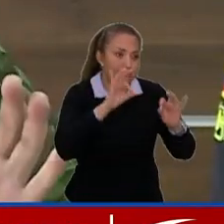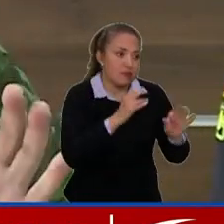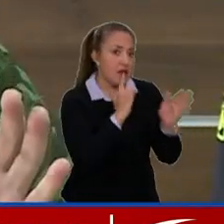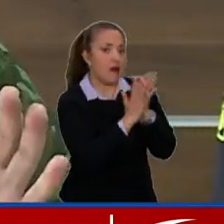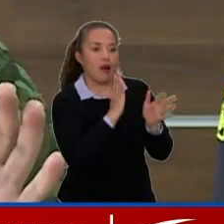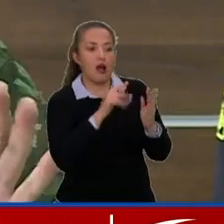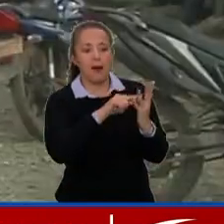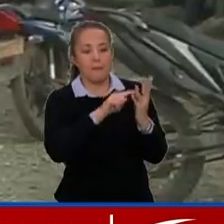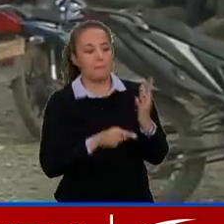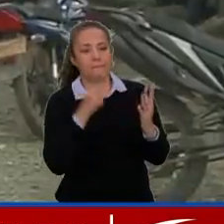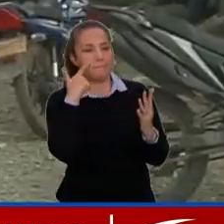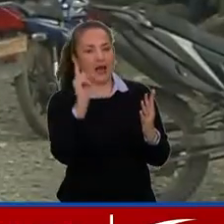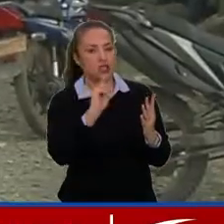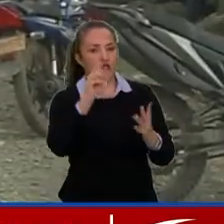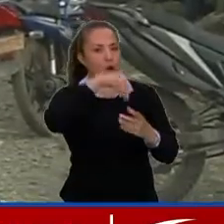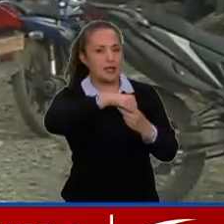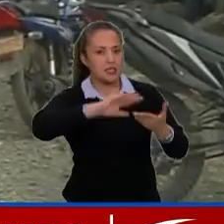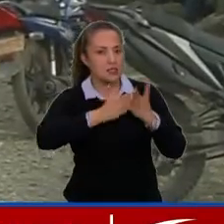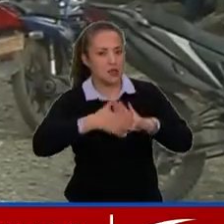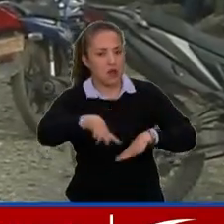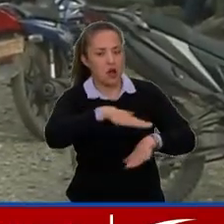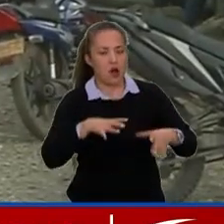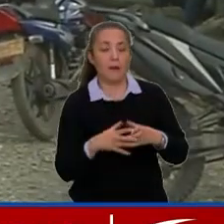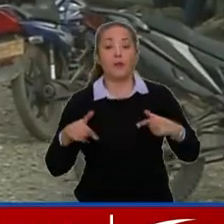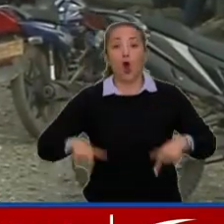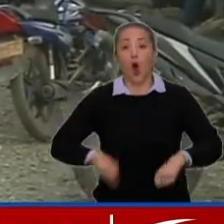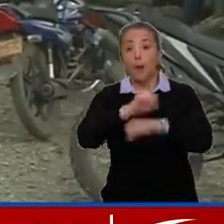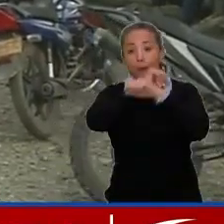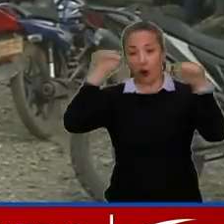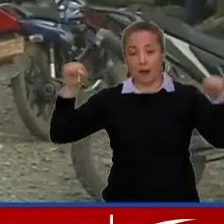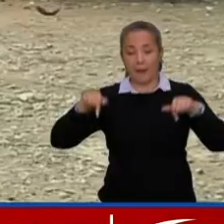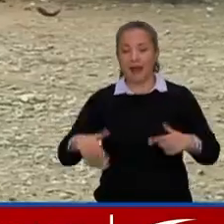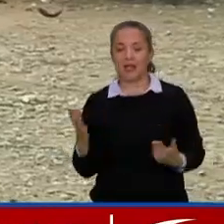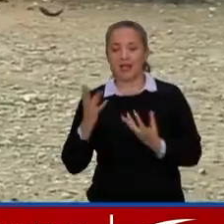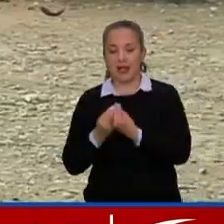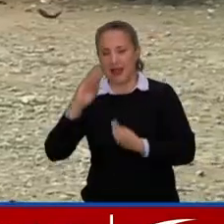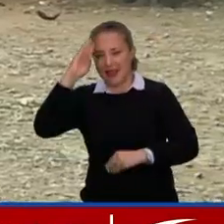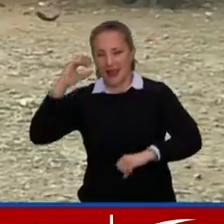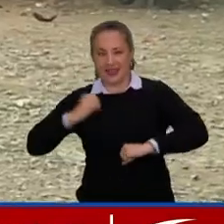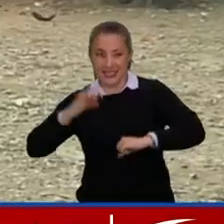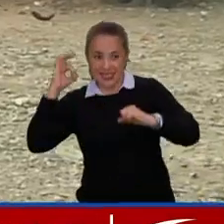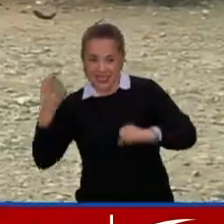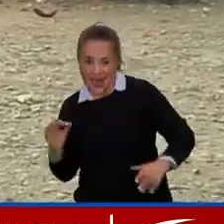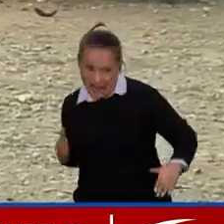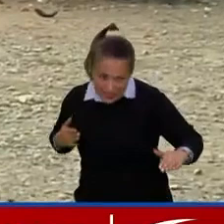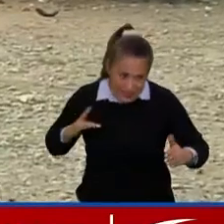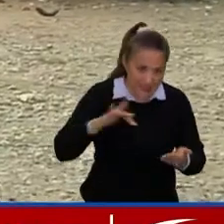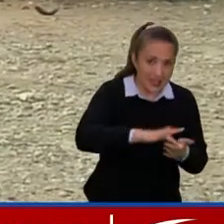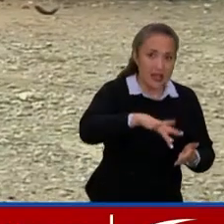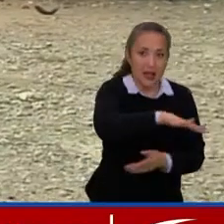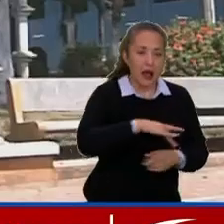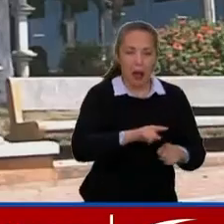son de la comunidad. Esta mañana, mientras el ejército trataba de acceder a la zona, fue hostigado. Según la